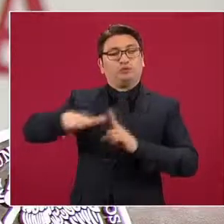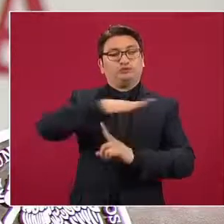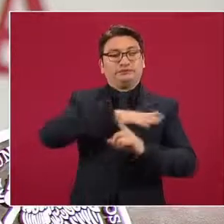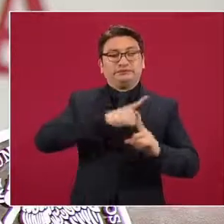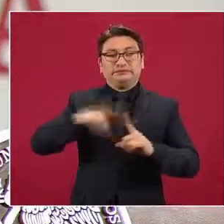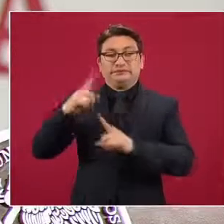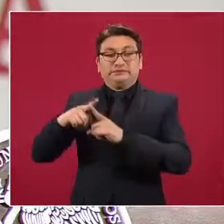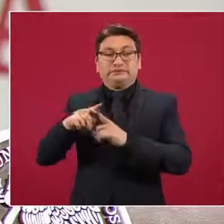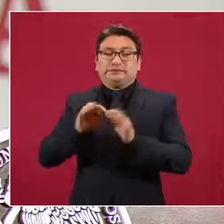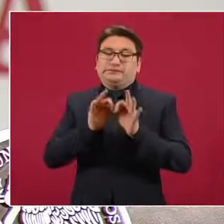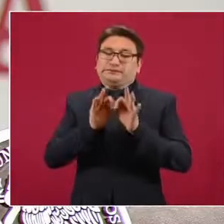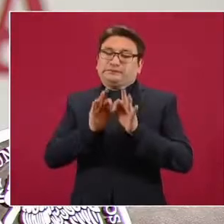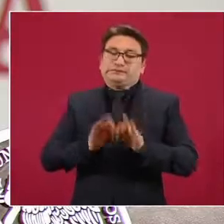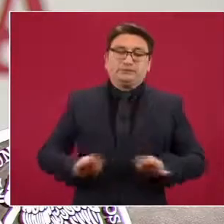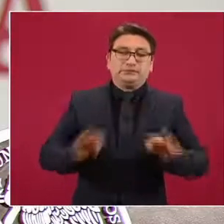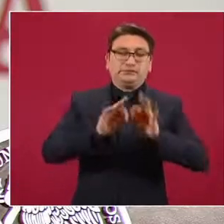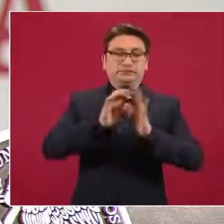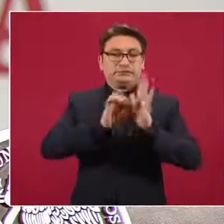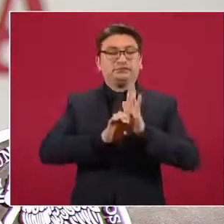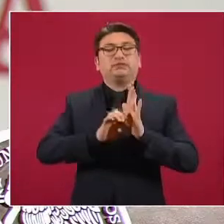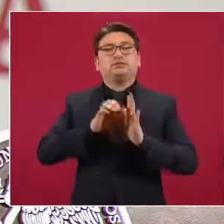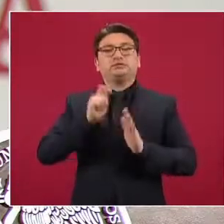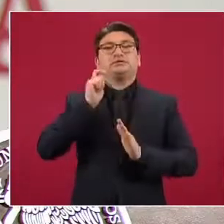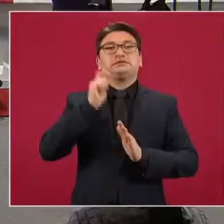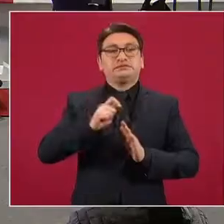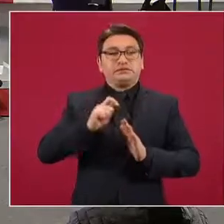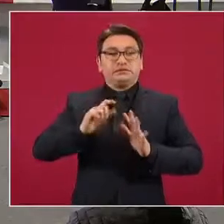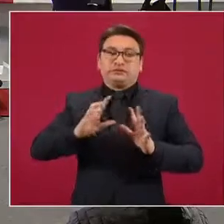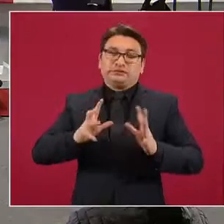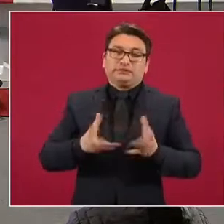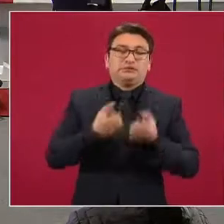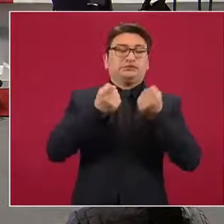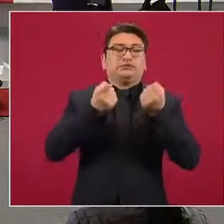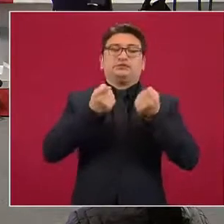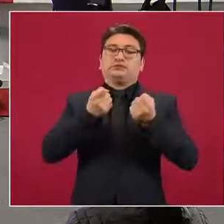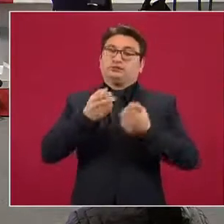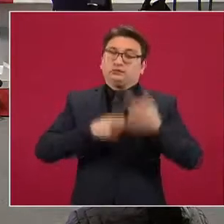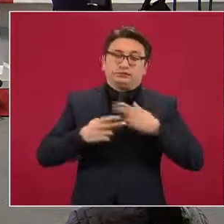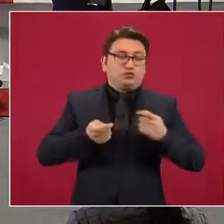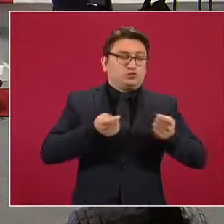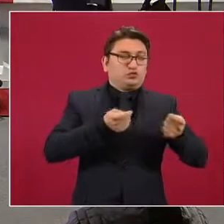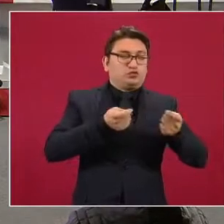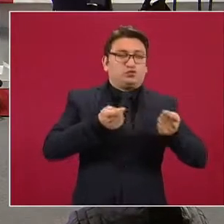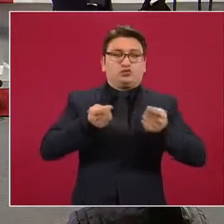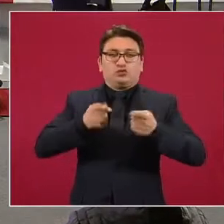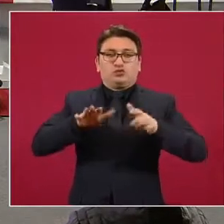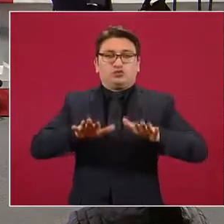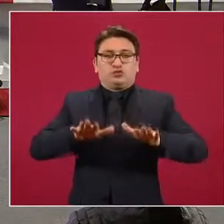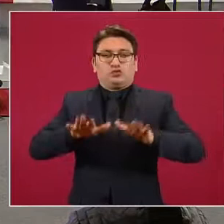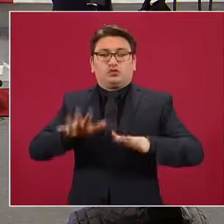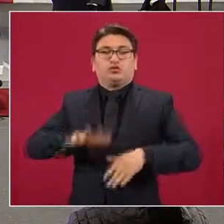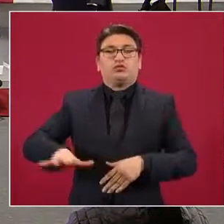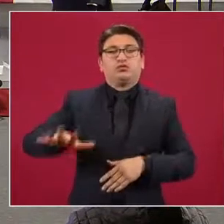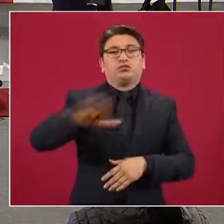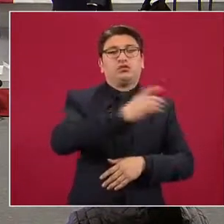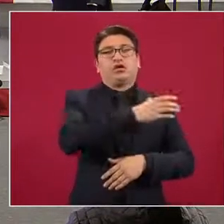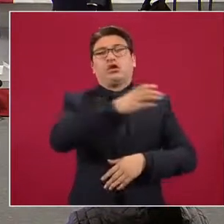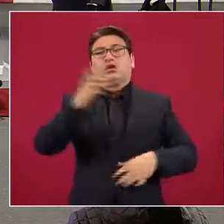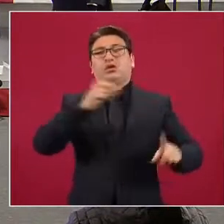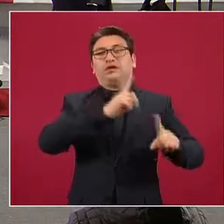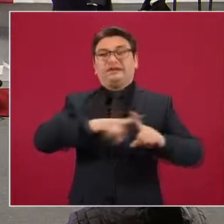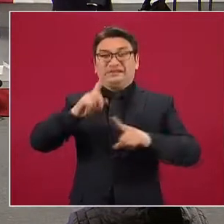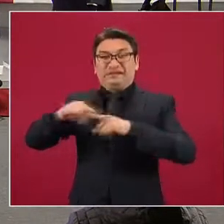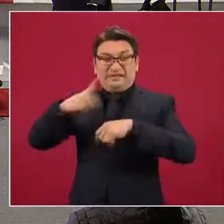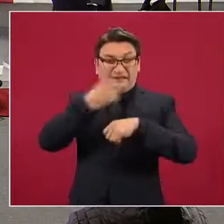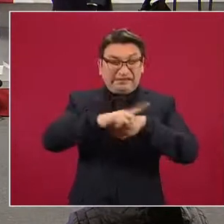un imperativo ético de primer orden recuperar ese control para restaurar los ecosistemas dañados o